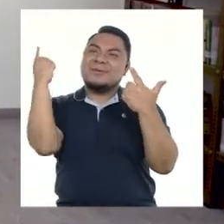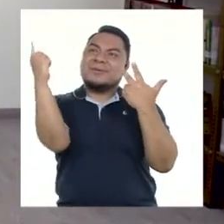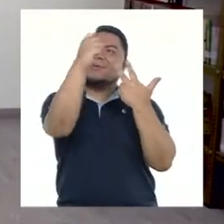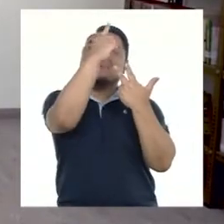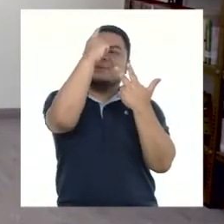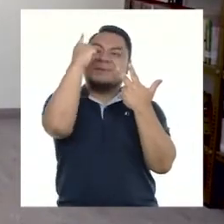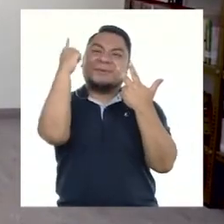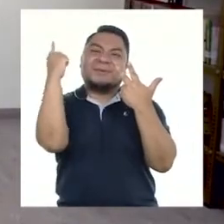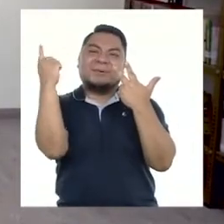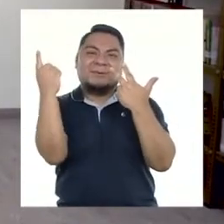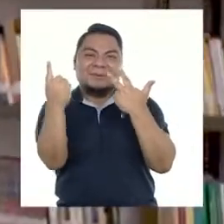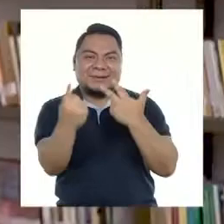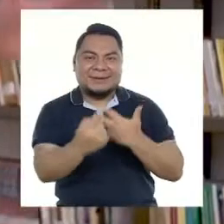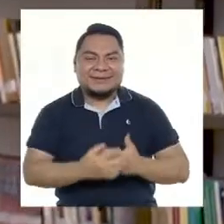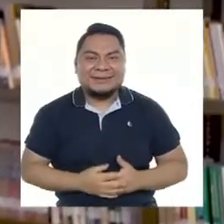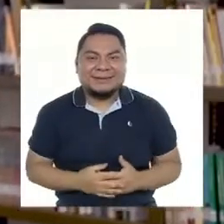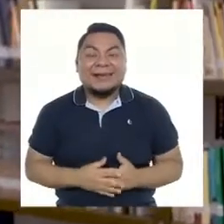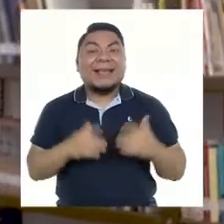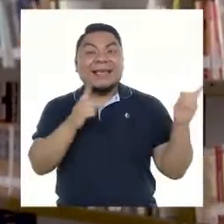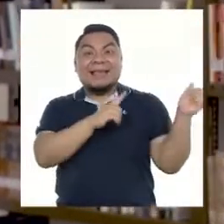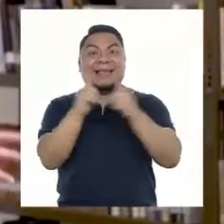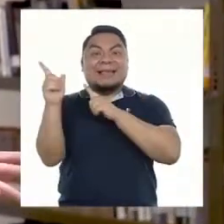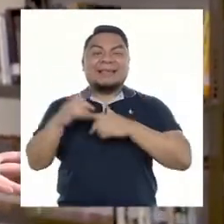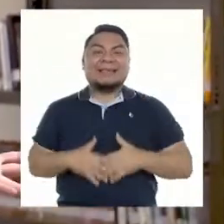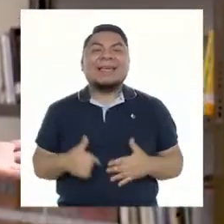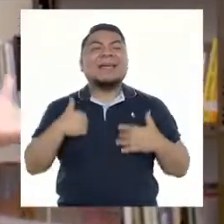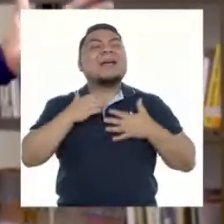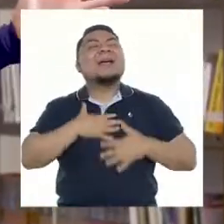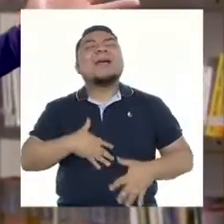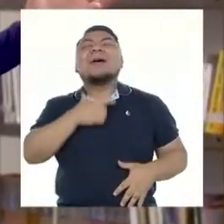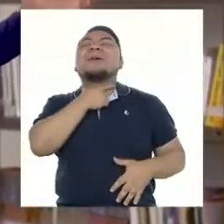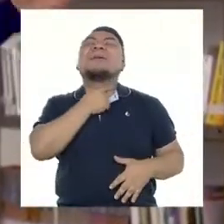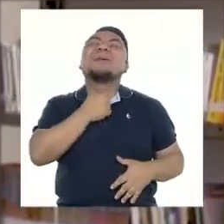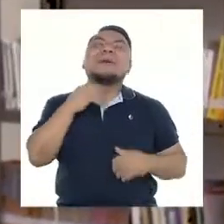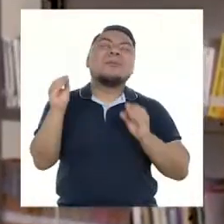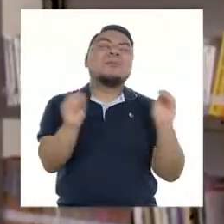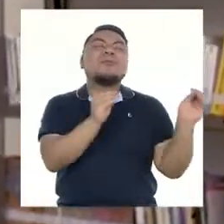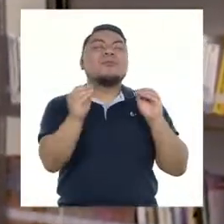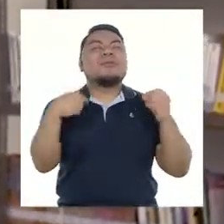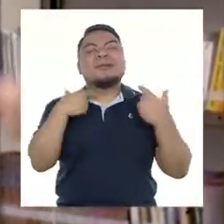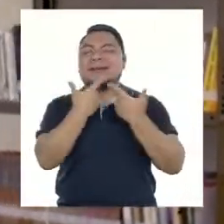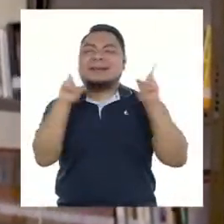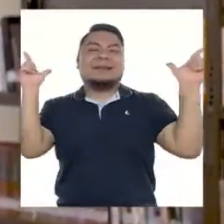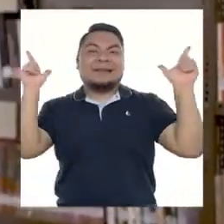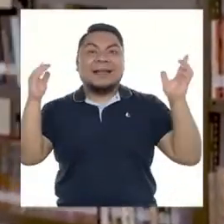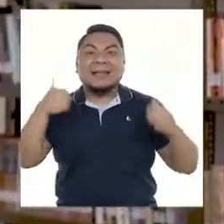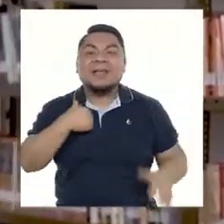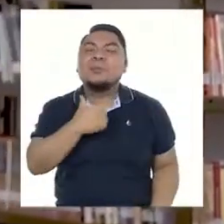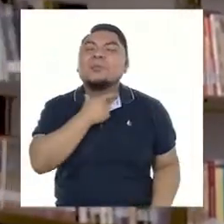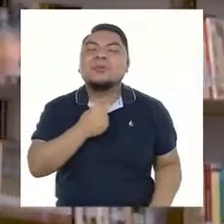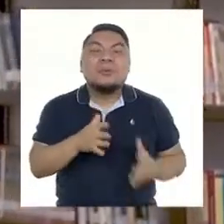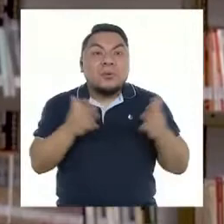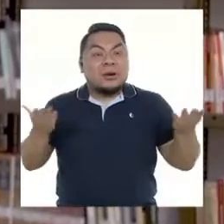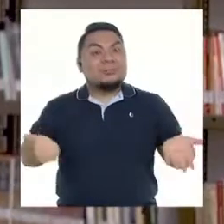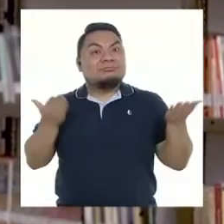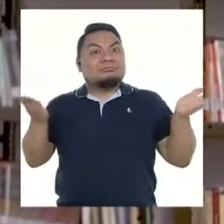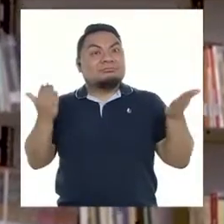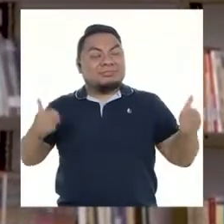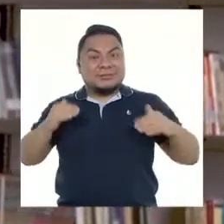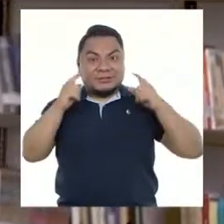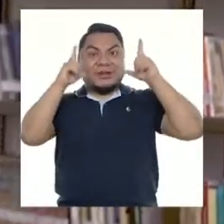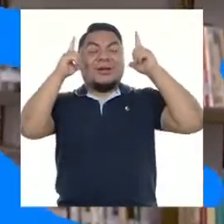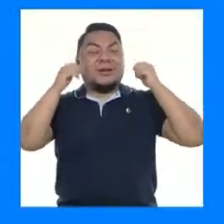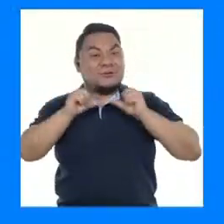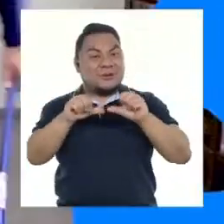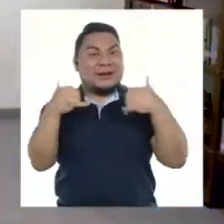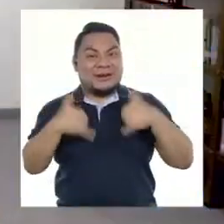rum, rum. ¡Listo! Me ha gustado moverme como quiero y me siento muy activado para comenzar a